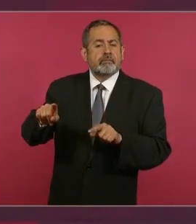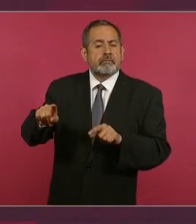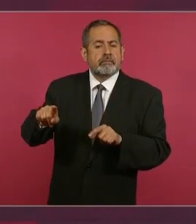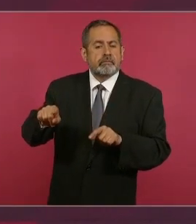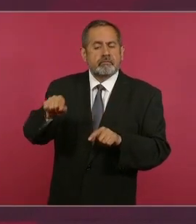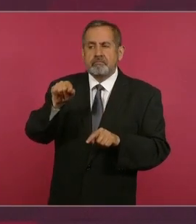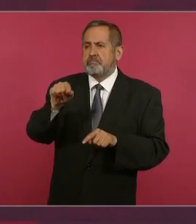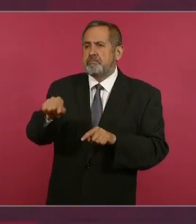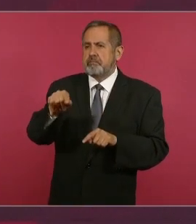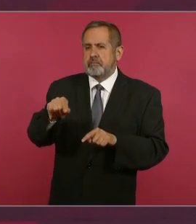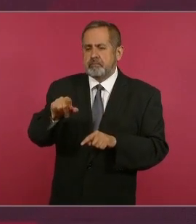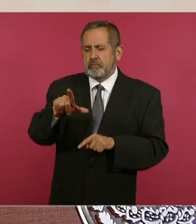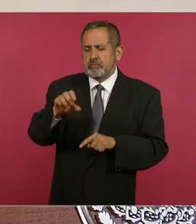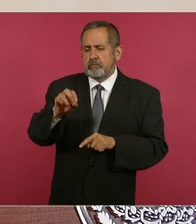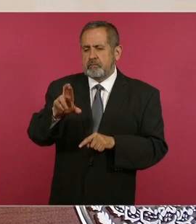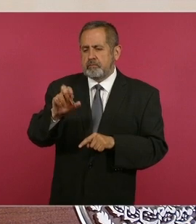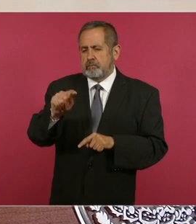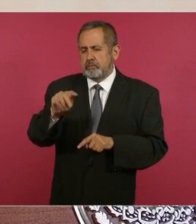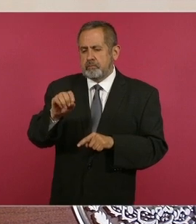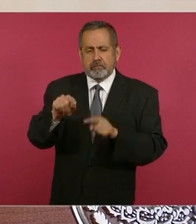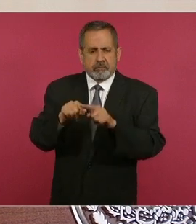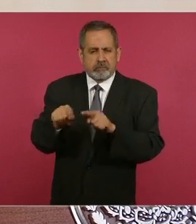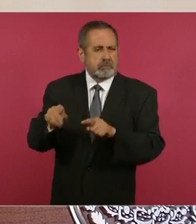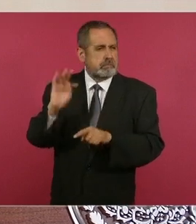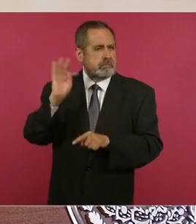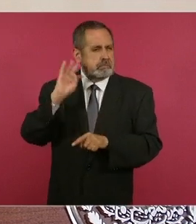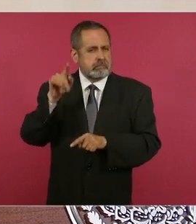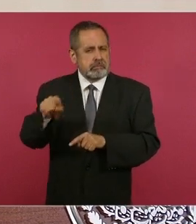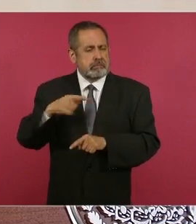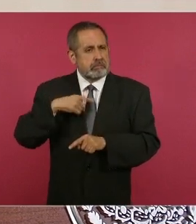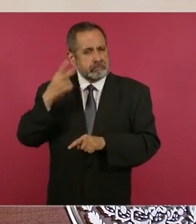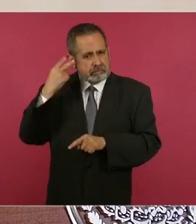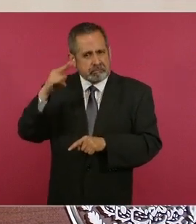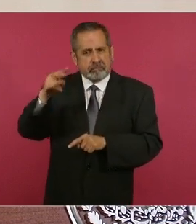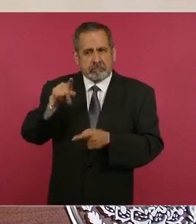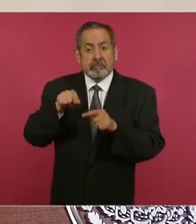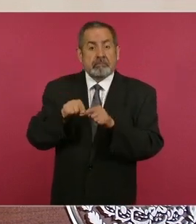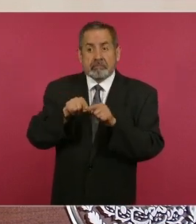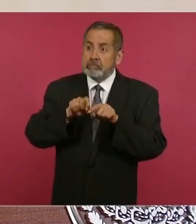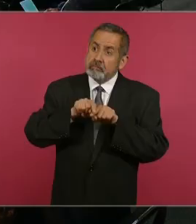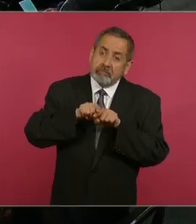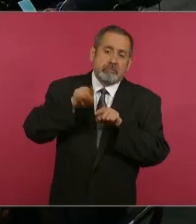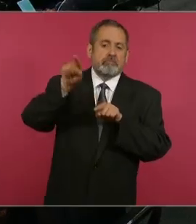que va a ser de Loreto, posiblemente viaje a San Francisco.